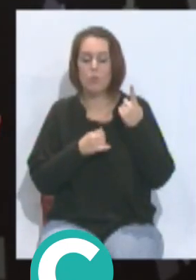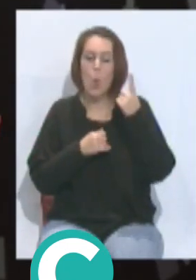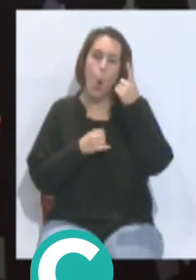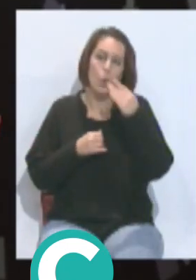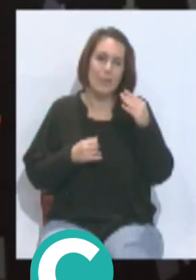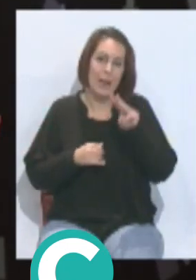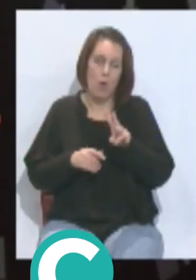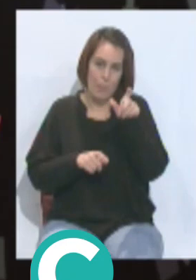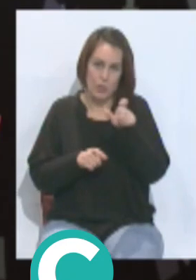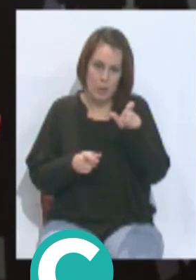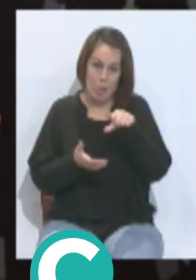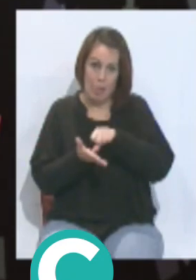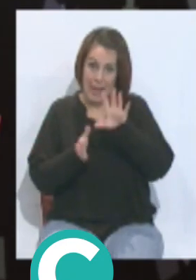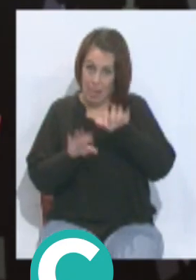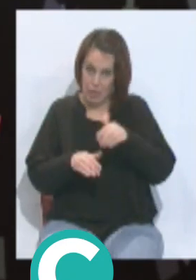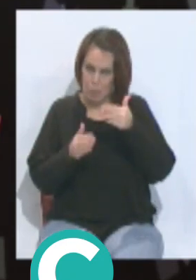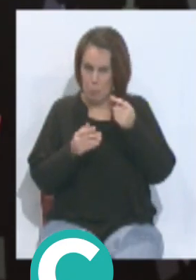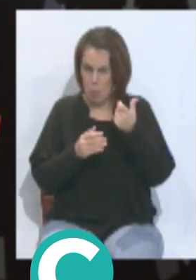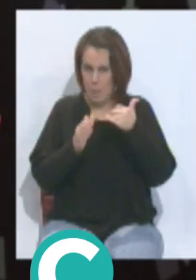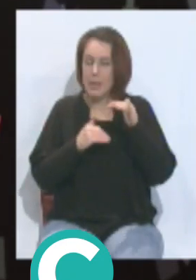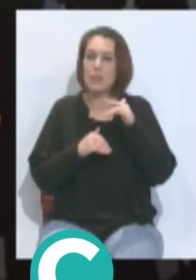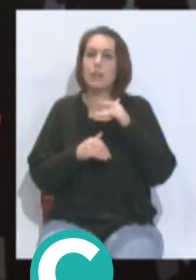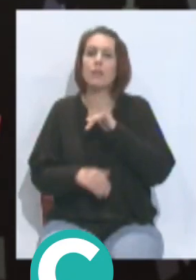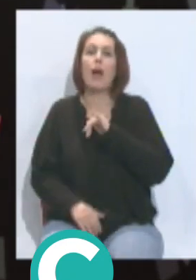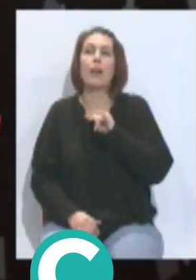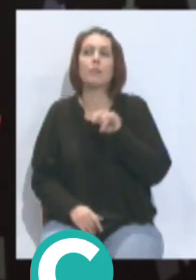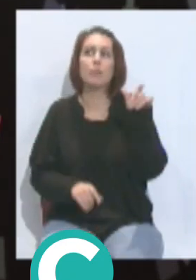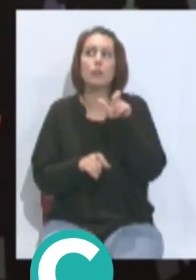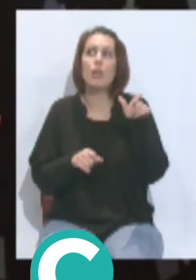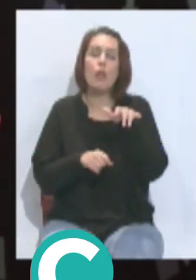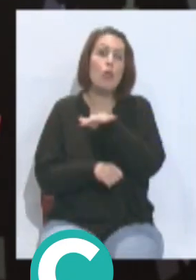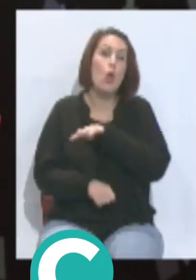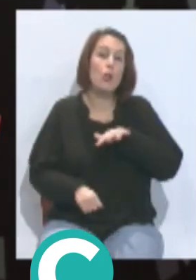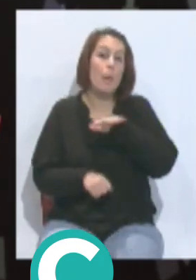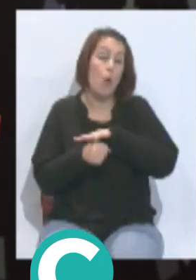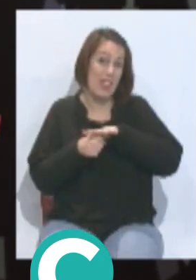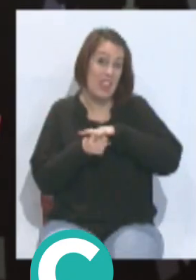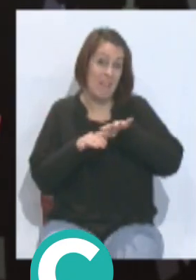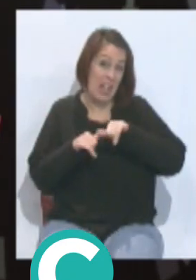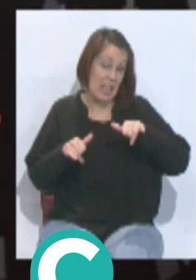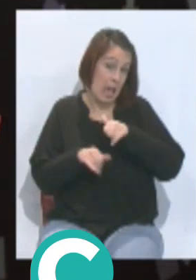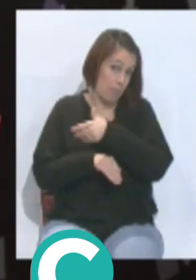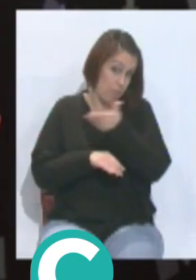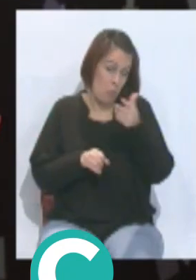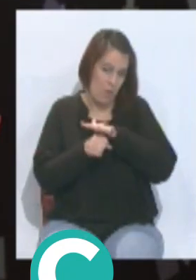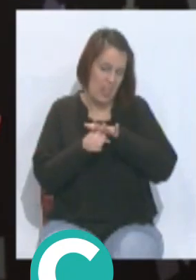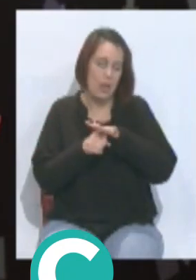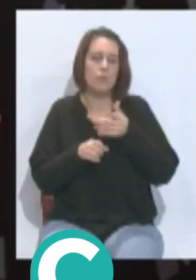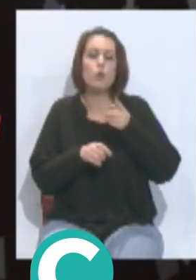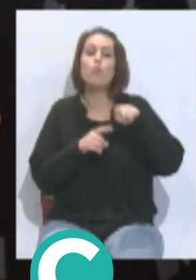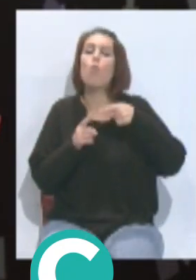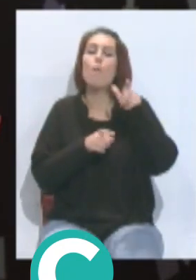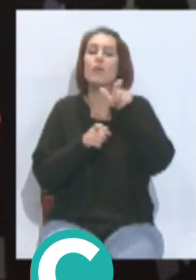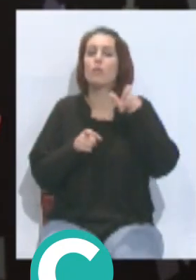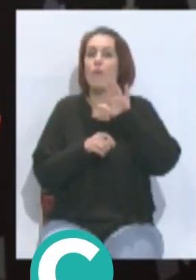tercio de personas que son de la ciudad de Cádiz. Después hay gente de la zona de la provincia, Bahía y resto de la provincia, y después gente de fuera,